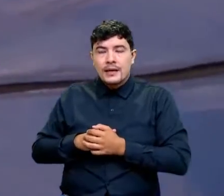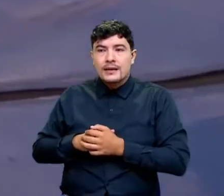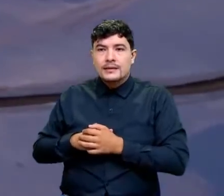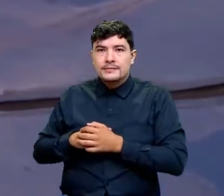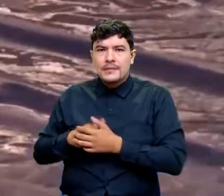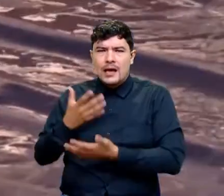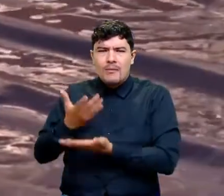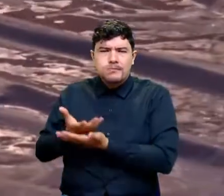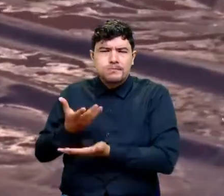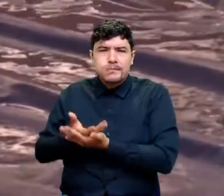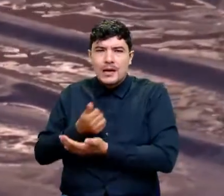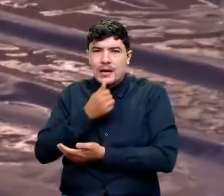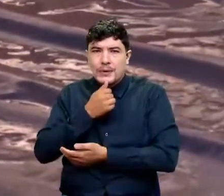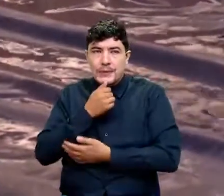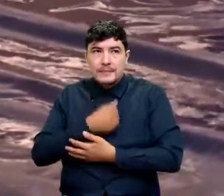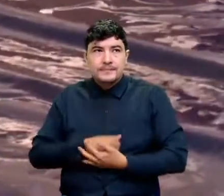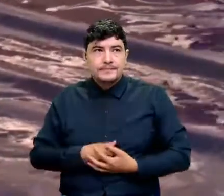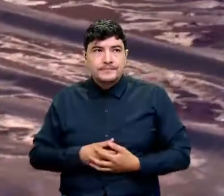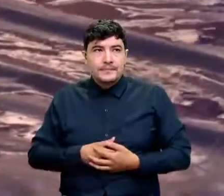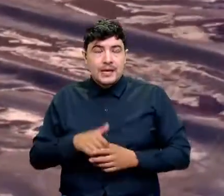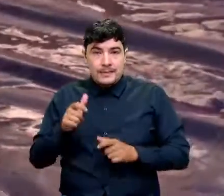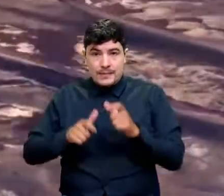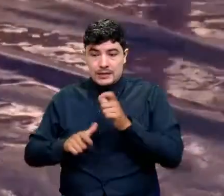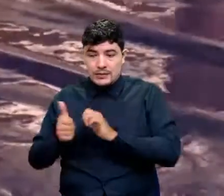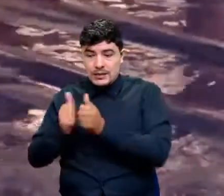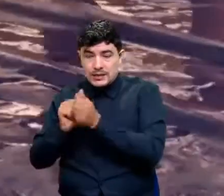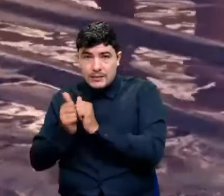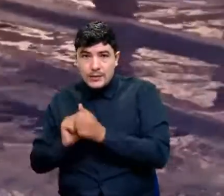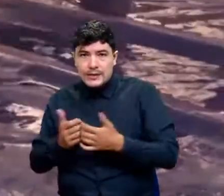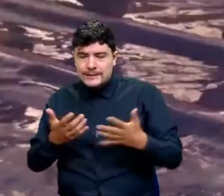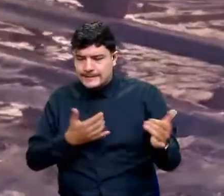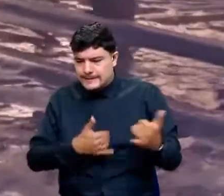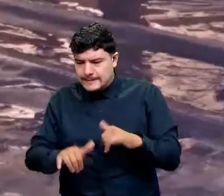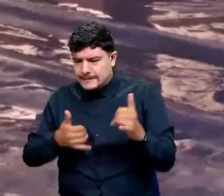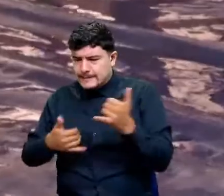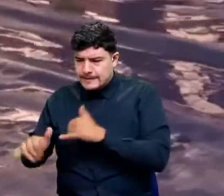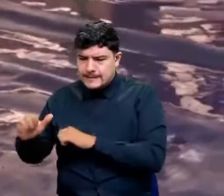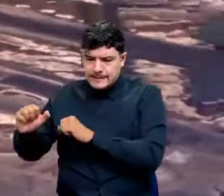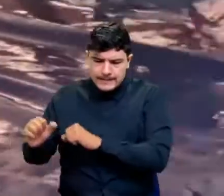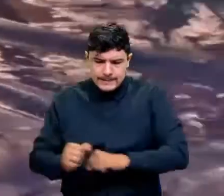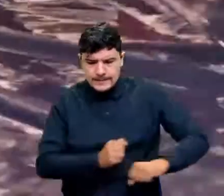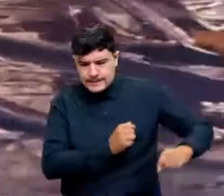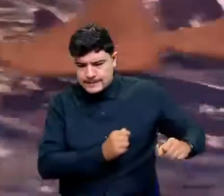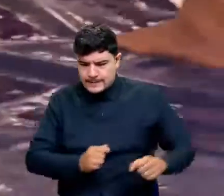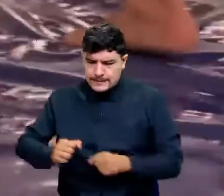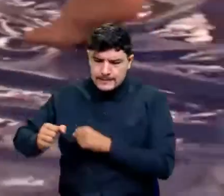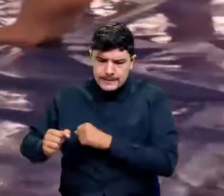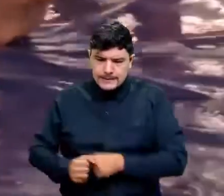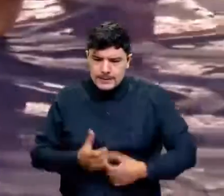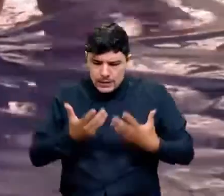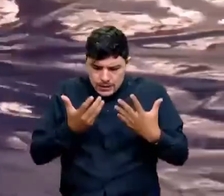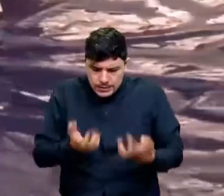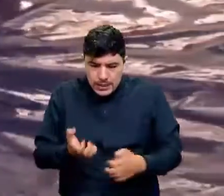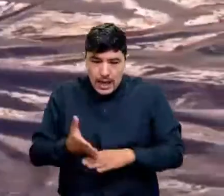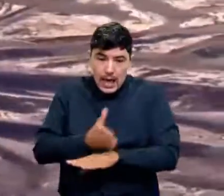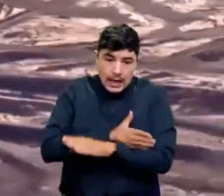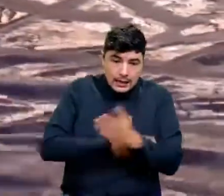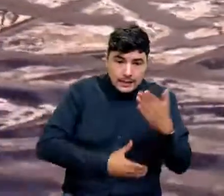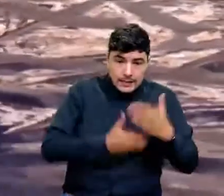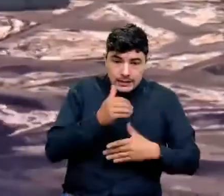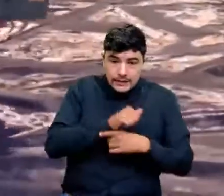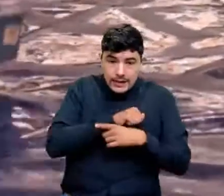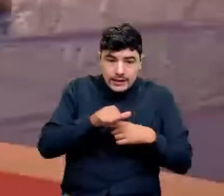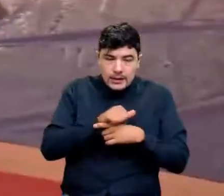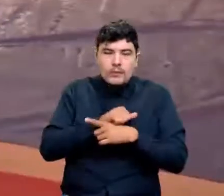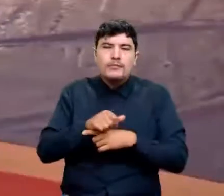totalmente enlagunadas. Luego de las lluvias, los deportistas con escoba y trapero en mano deben empezar a sacar el agua antes de iniciar los entrenamientos. Esto